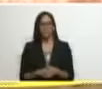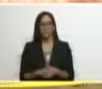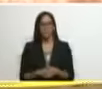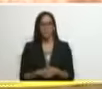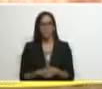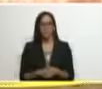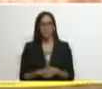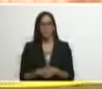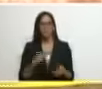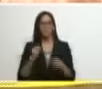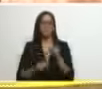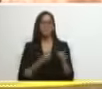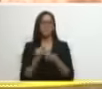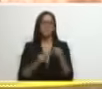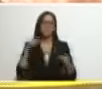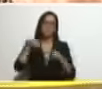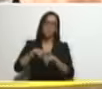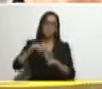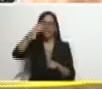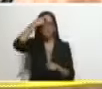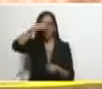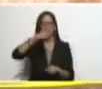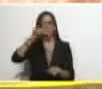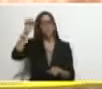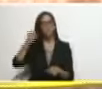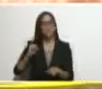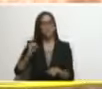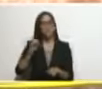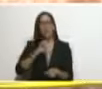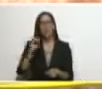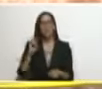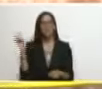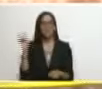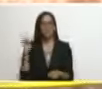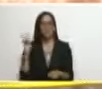para preparar agresiones a la población del sur y de oriente de Venezuela,